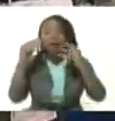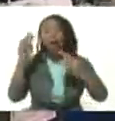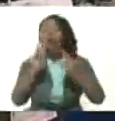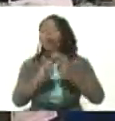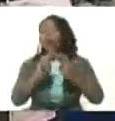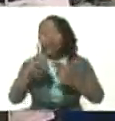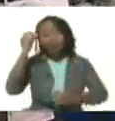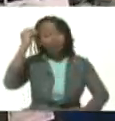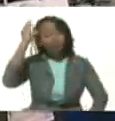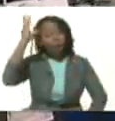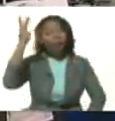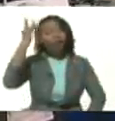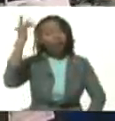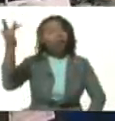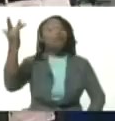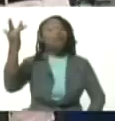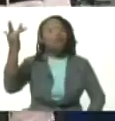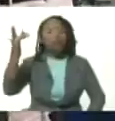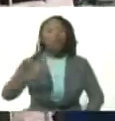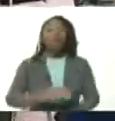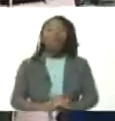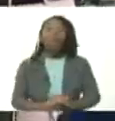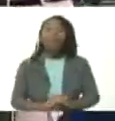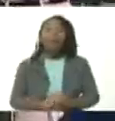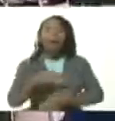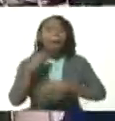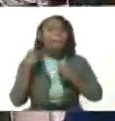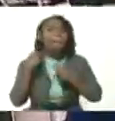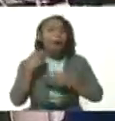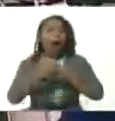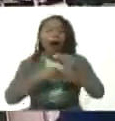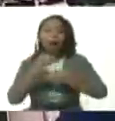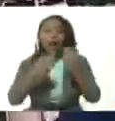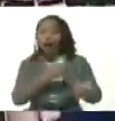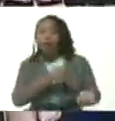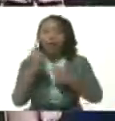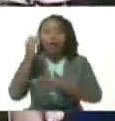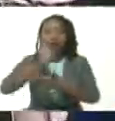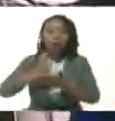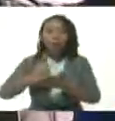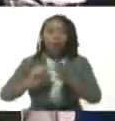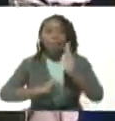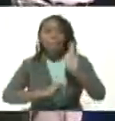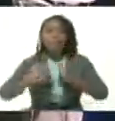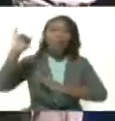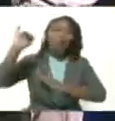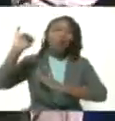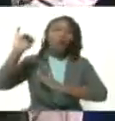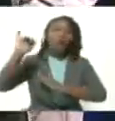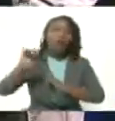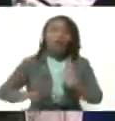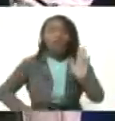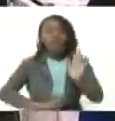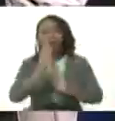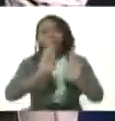conocimiento, ¿no?, para llevar el sector farmacéutico al máximo nivel,